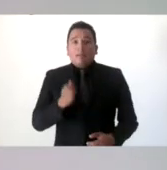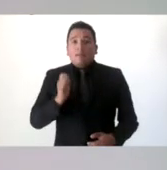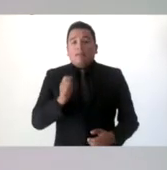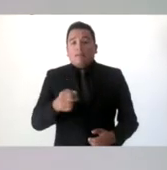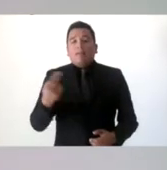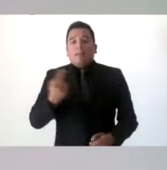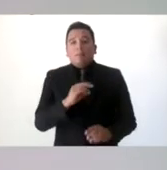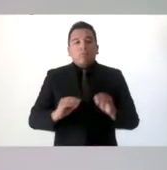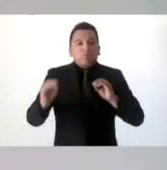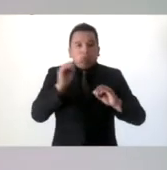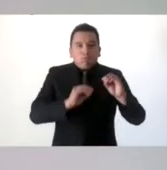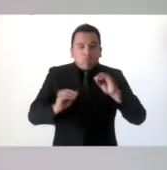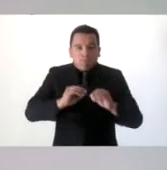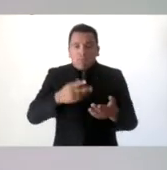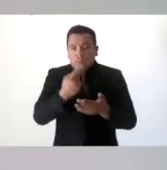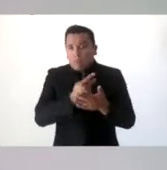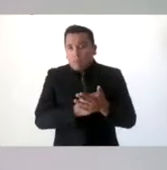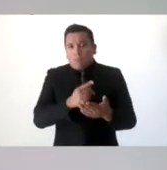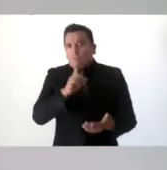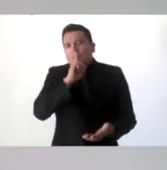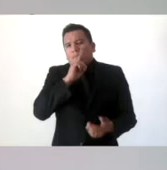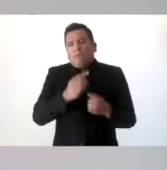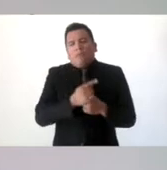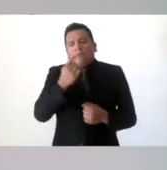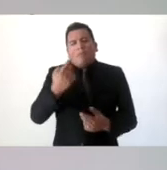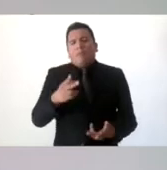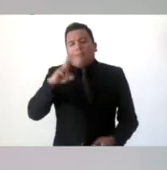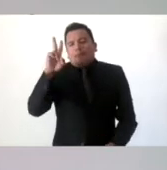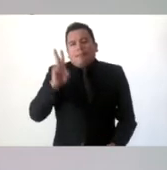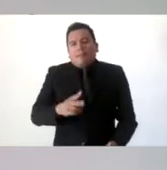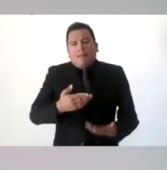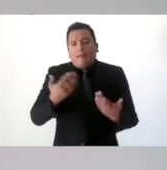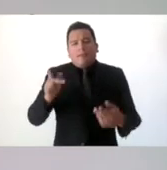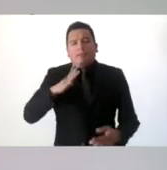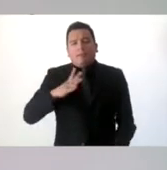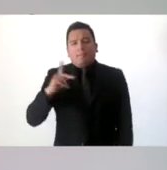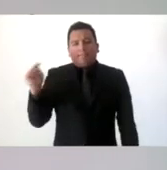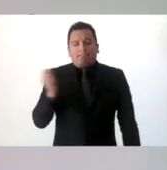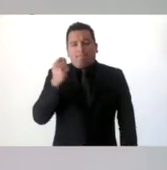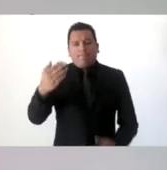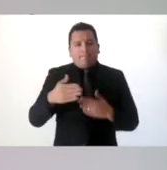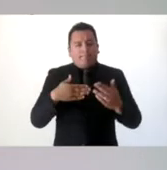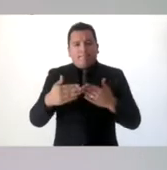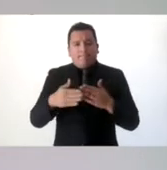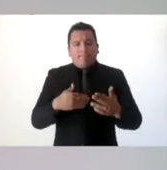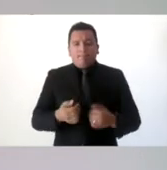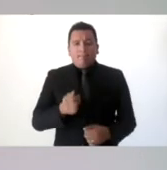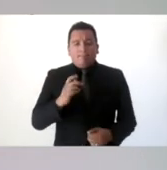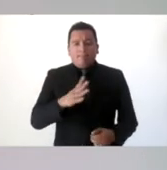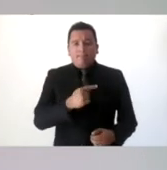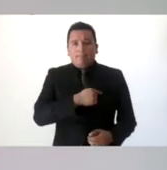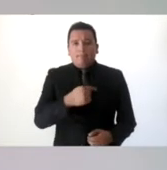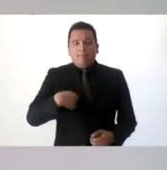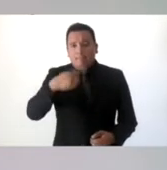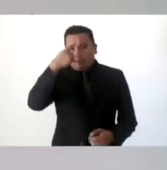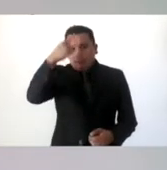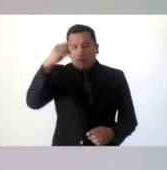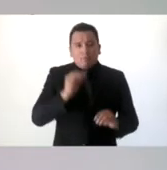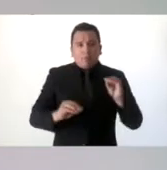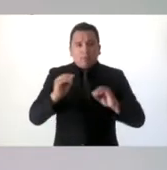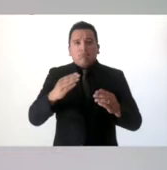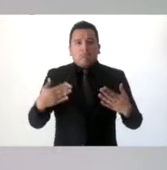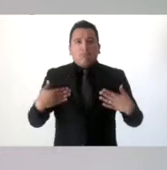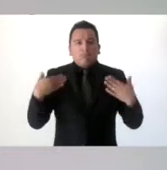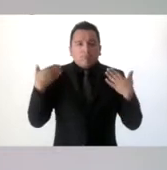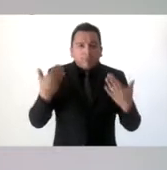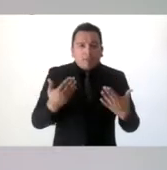necesariamente crear el sistema o el uso de la tecnología, porque la verdad es que ya la tecnología ha avanzado tanto que sí nos da pues mucha